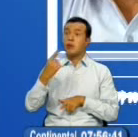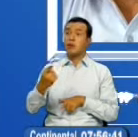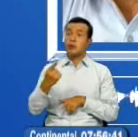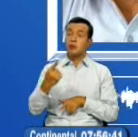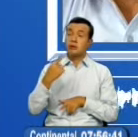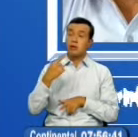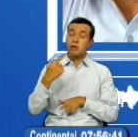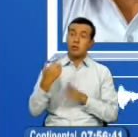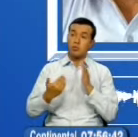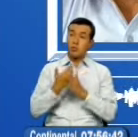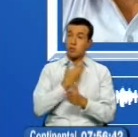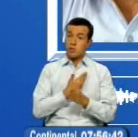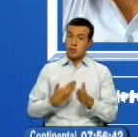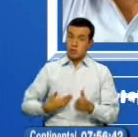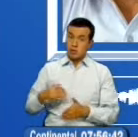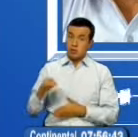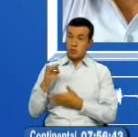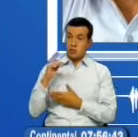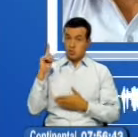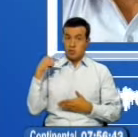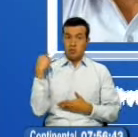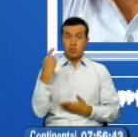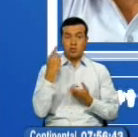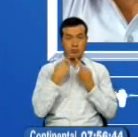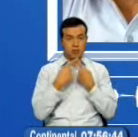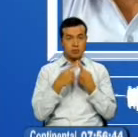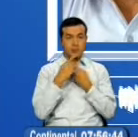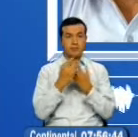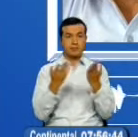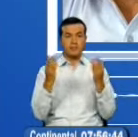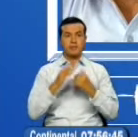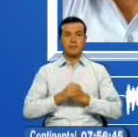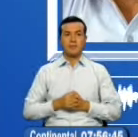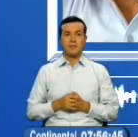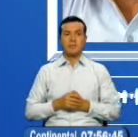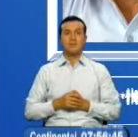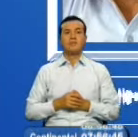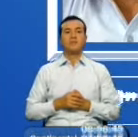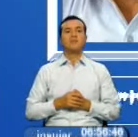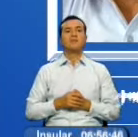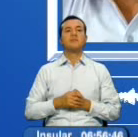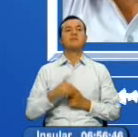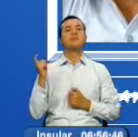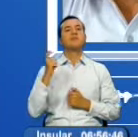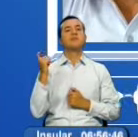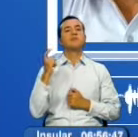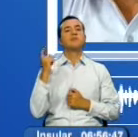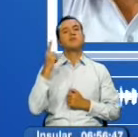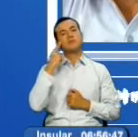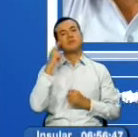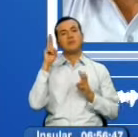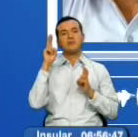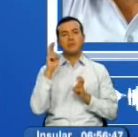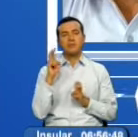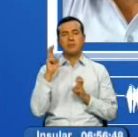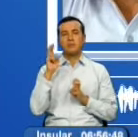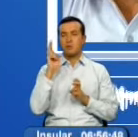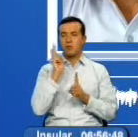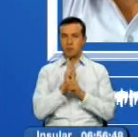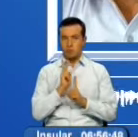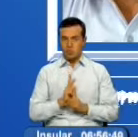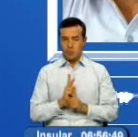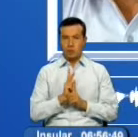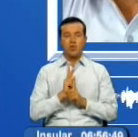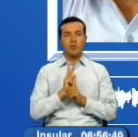del futuro presidente. Lo que nosotros decimos es que se debe tocar los temas álgidos.